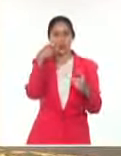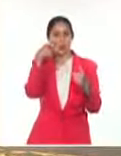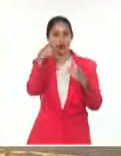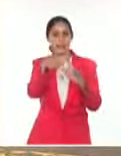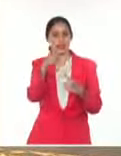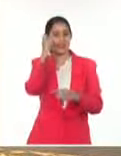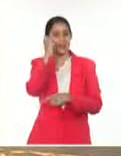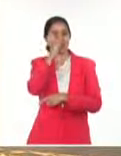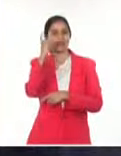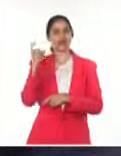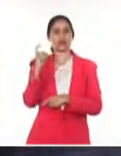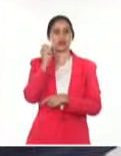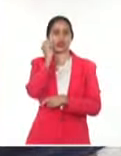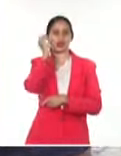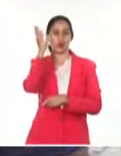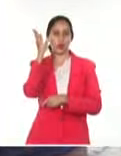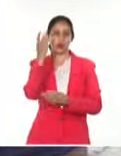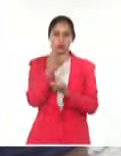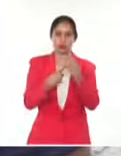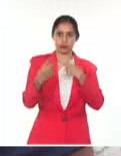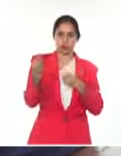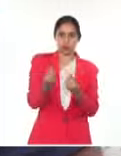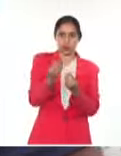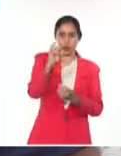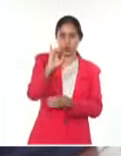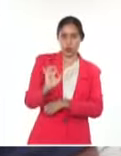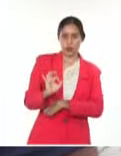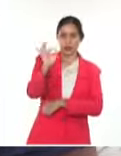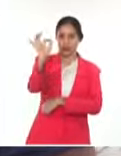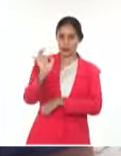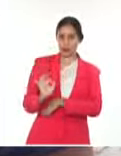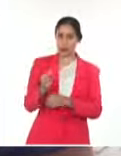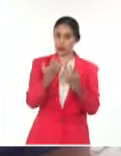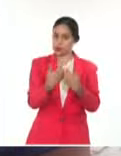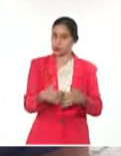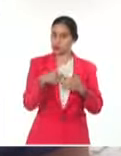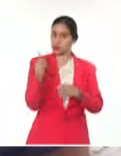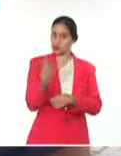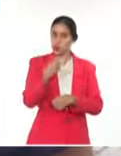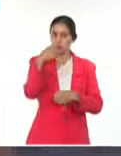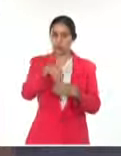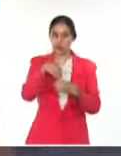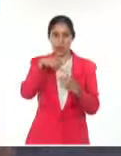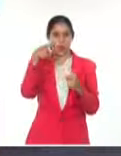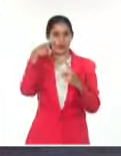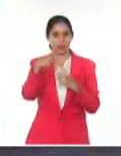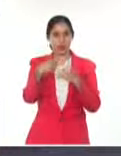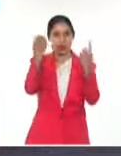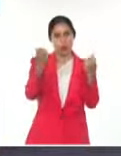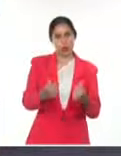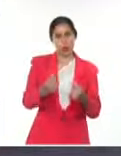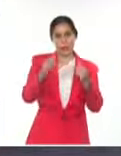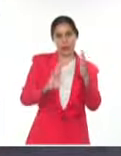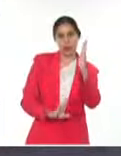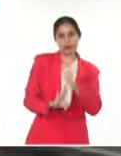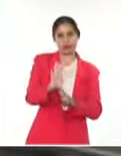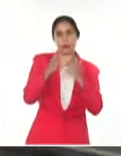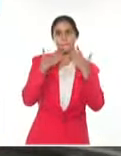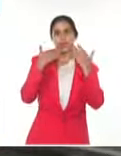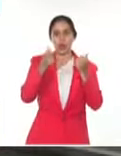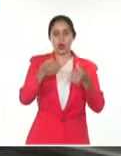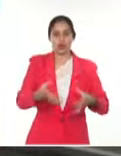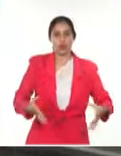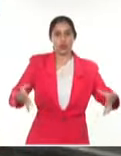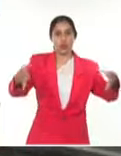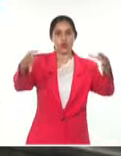ciencia y la innovación. El 90% de las producciones nuestras van con destino a la economía, y hablamos de los tanques de agua, que son con destino